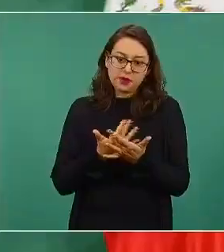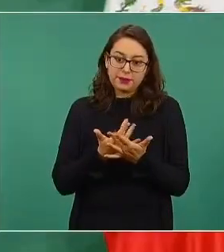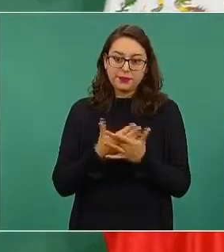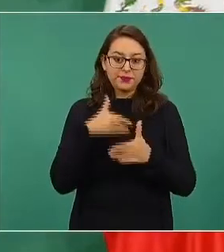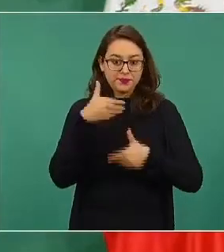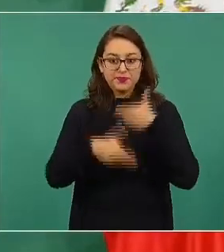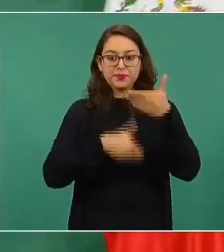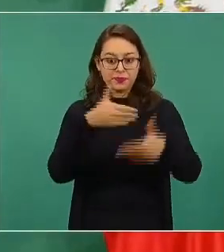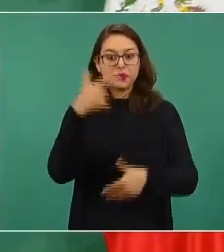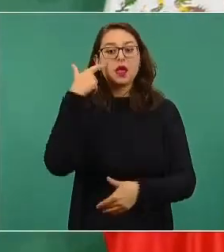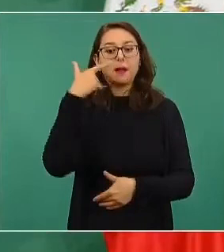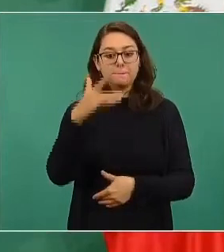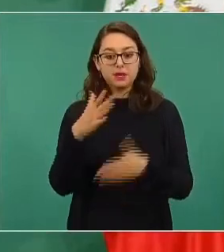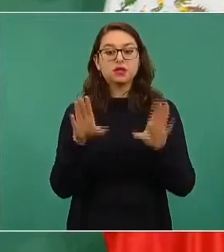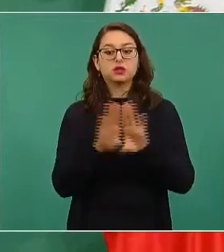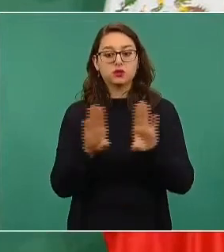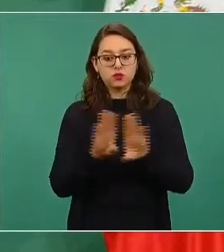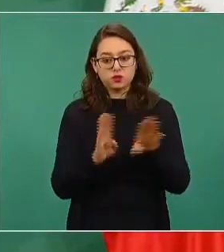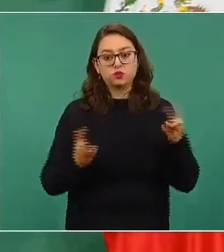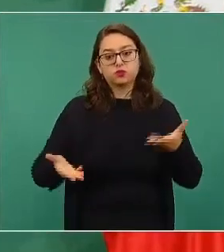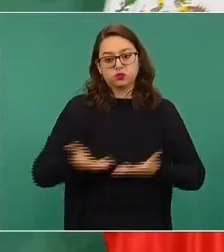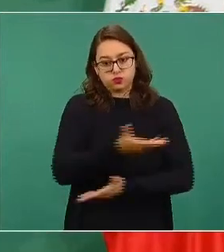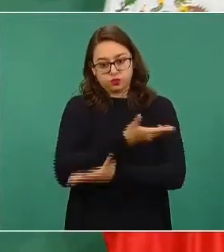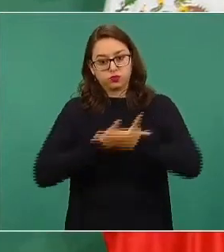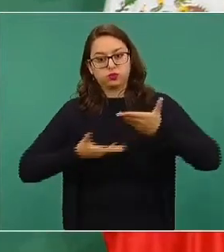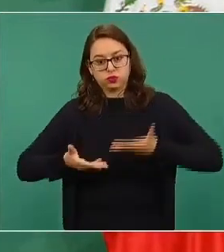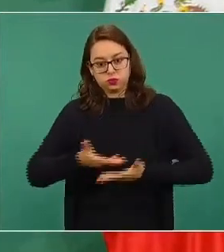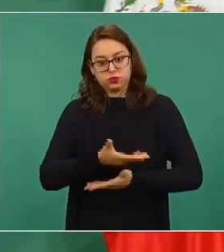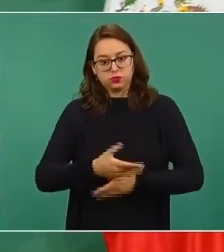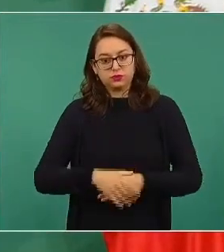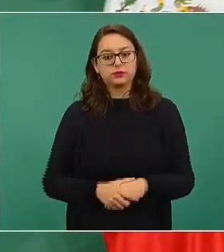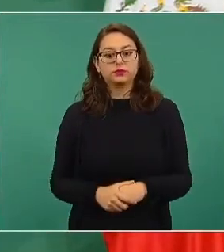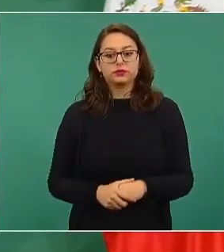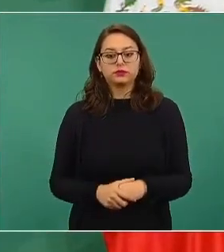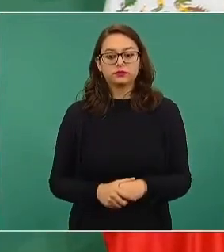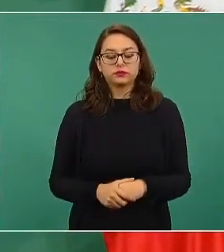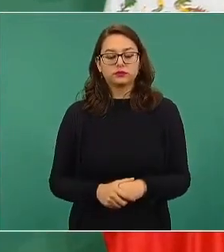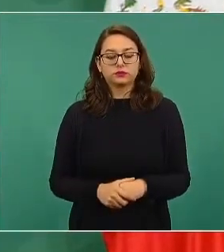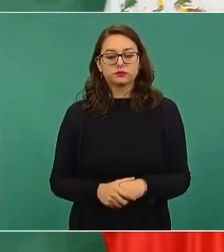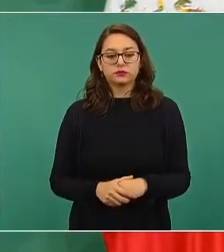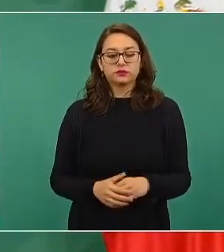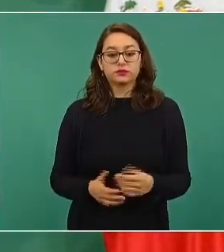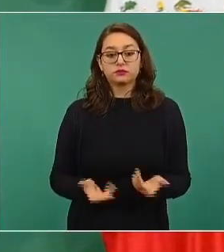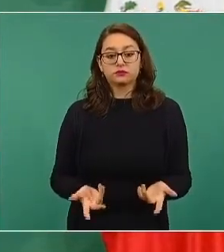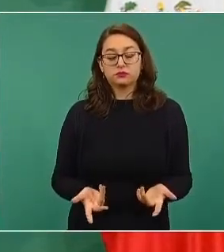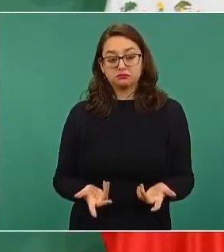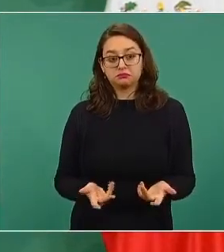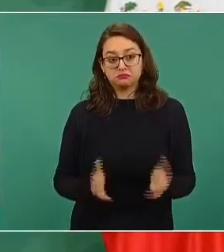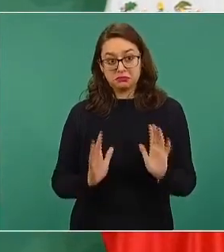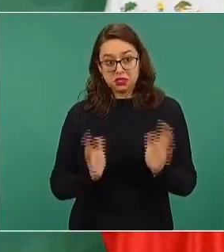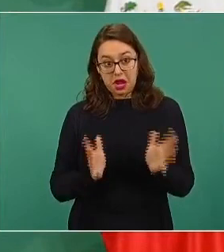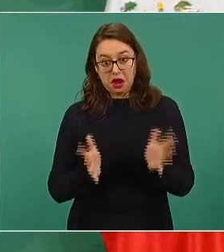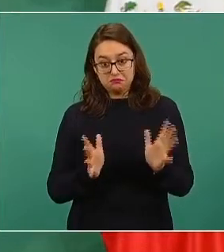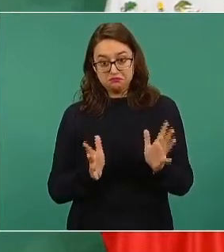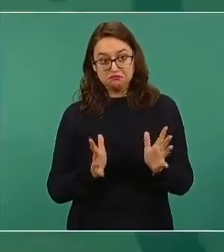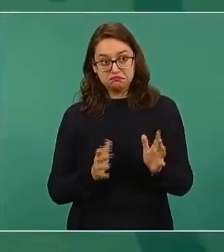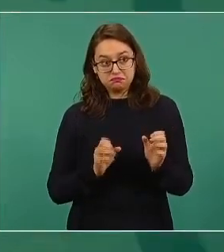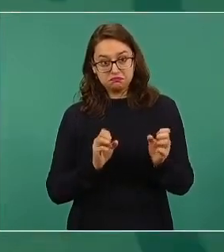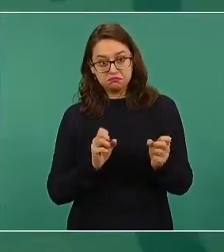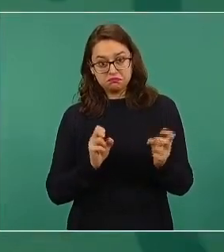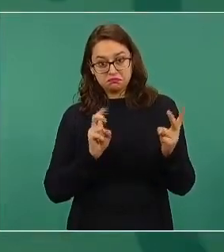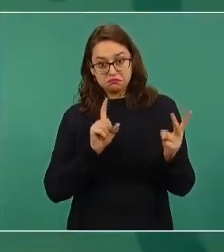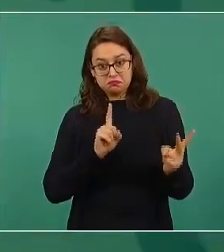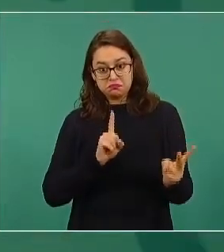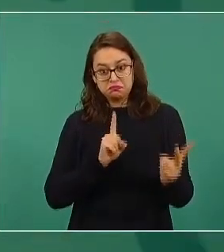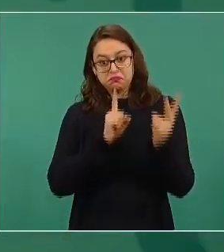Vamos a esperar a que nos encontremos para que ellos